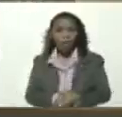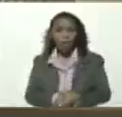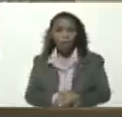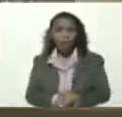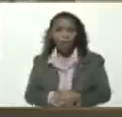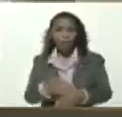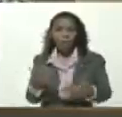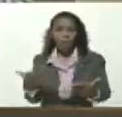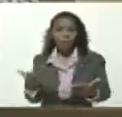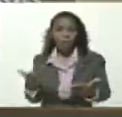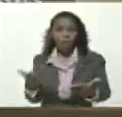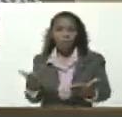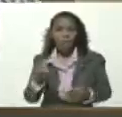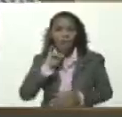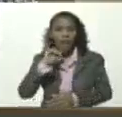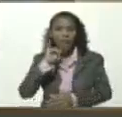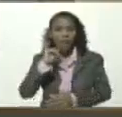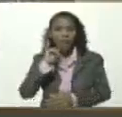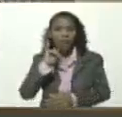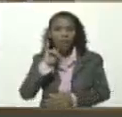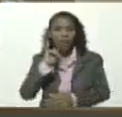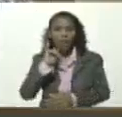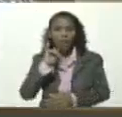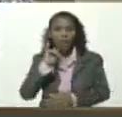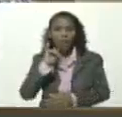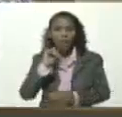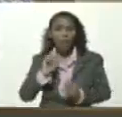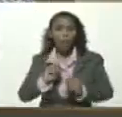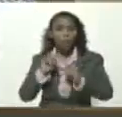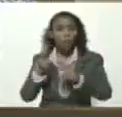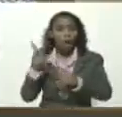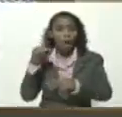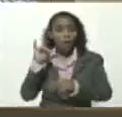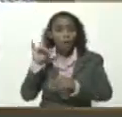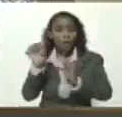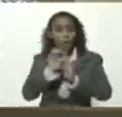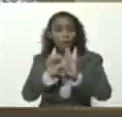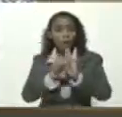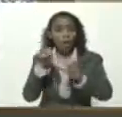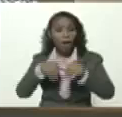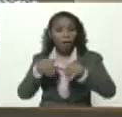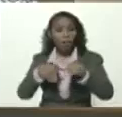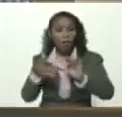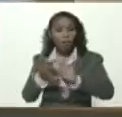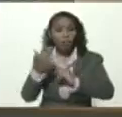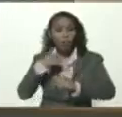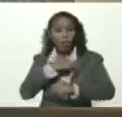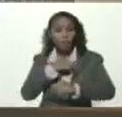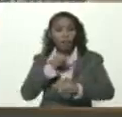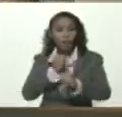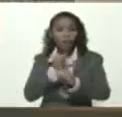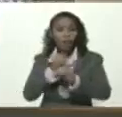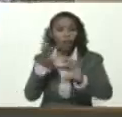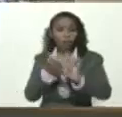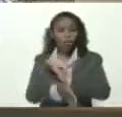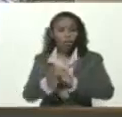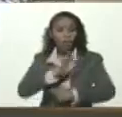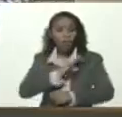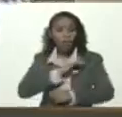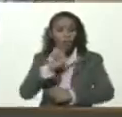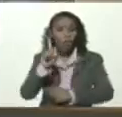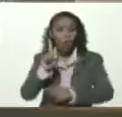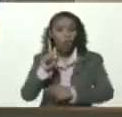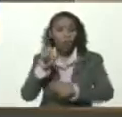que se informen las opciones electorales. En nuestra página web tenemos un